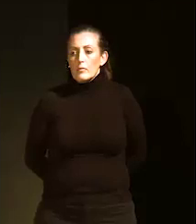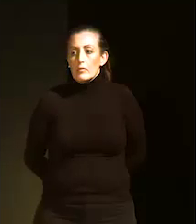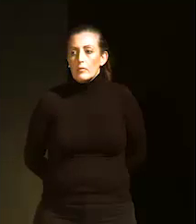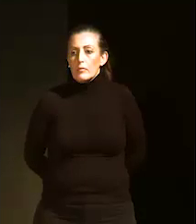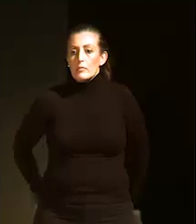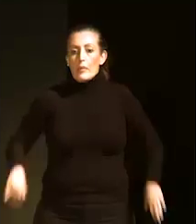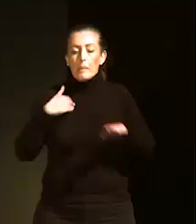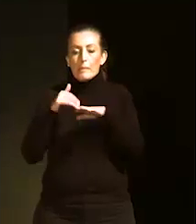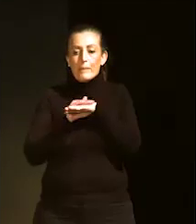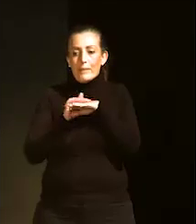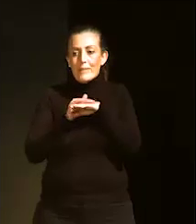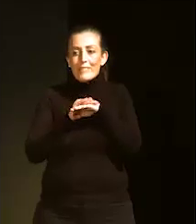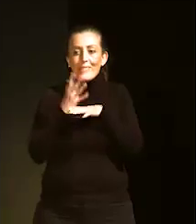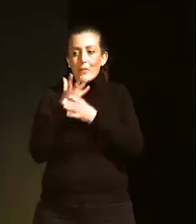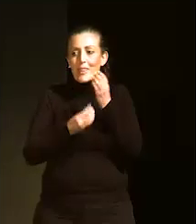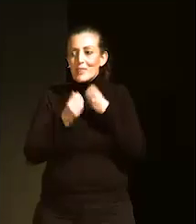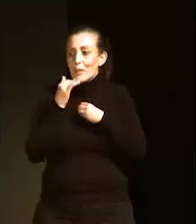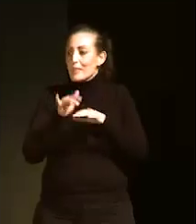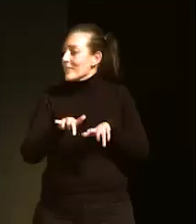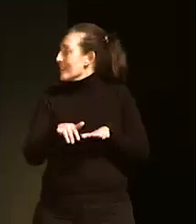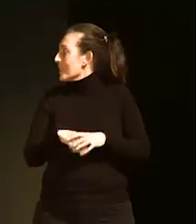disculpen por lo visto no